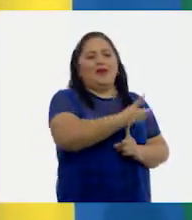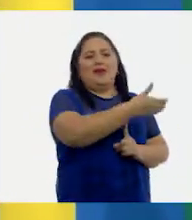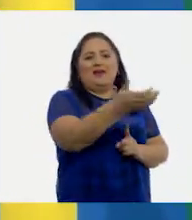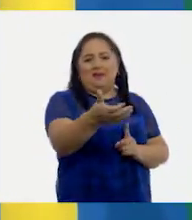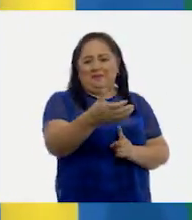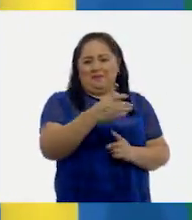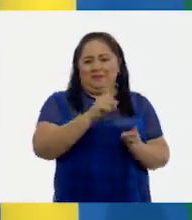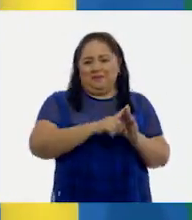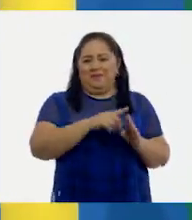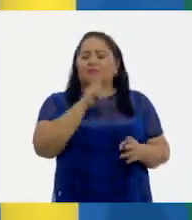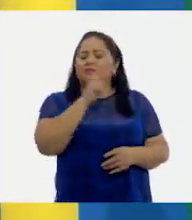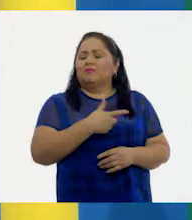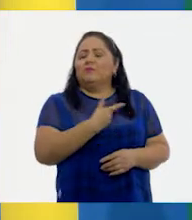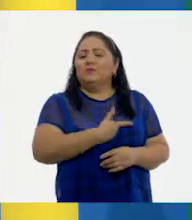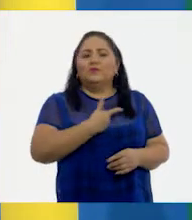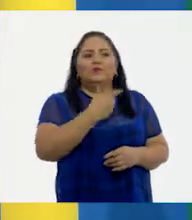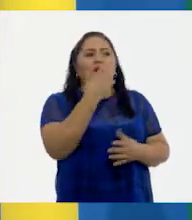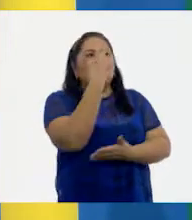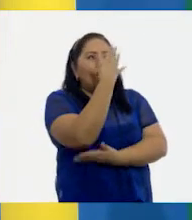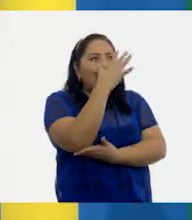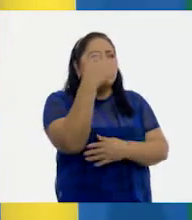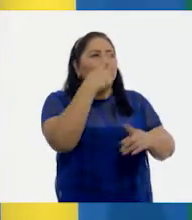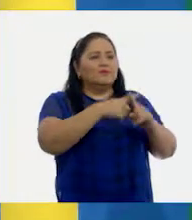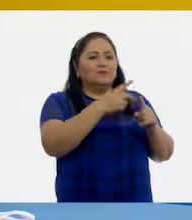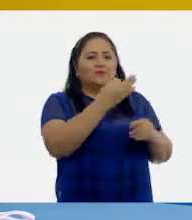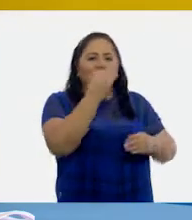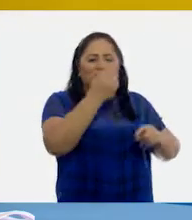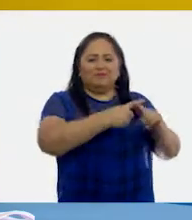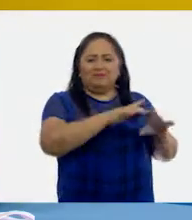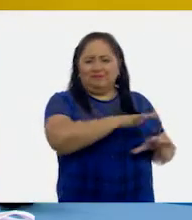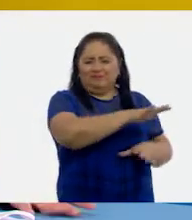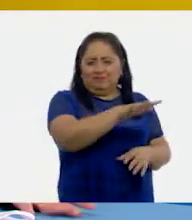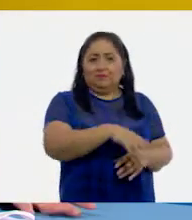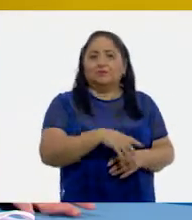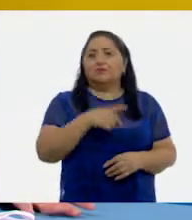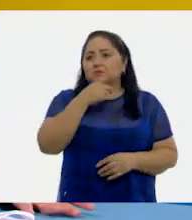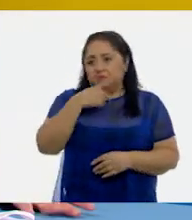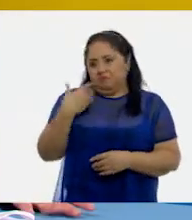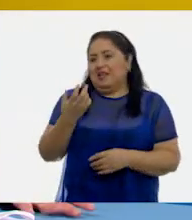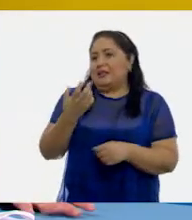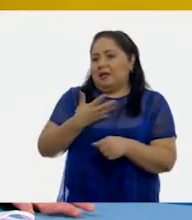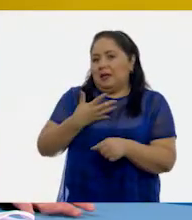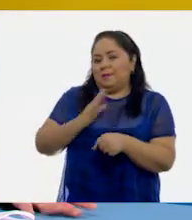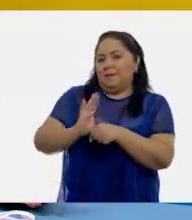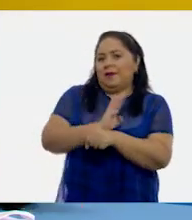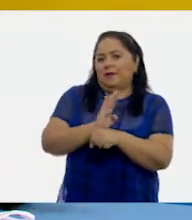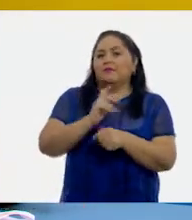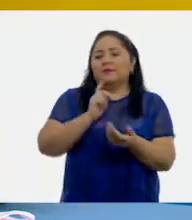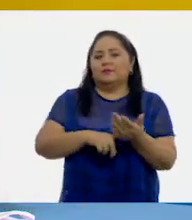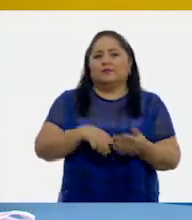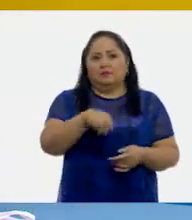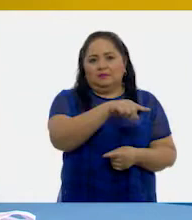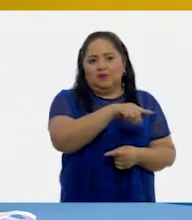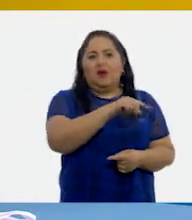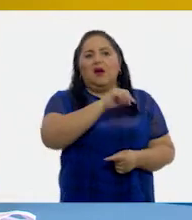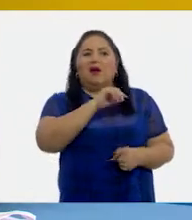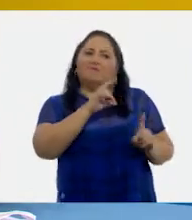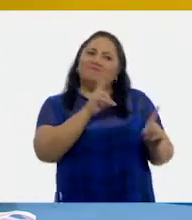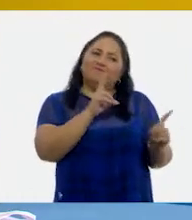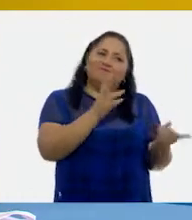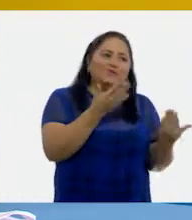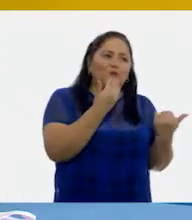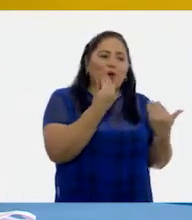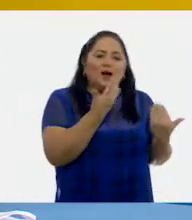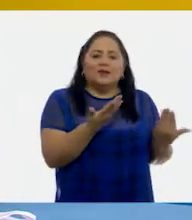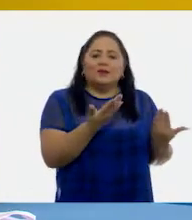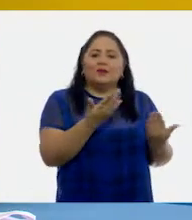maestro. ¿Crees? Me encanta la naturaleza. Pues tendrías algunos beneficios, como vimos en la clase, y algunos que te